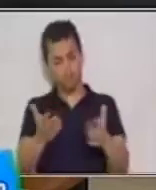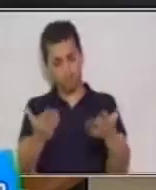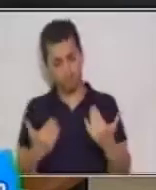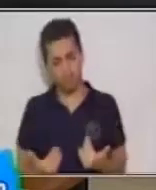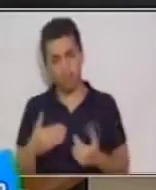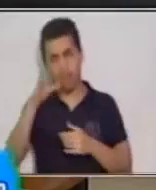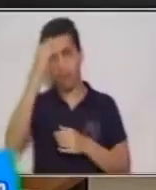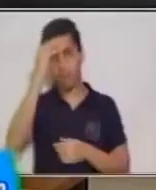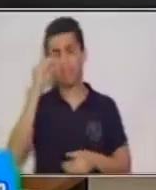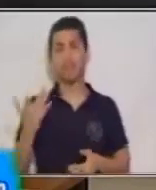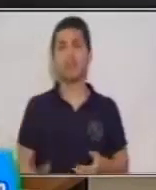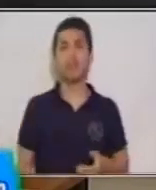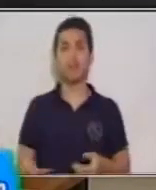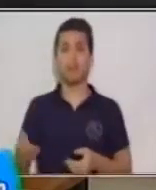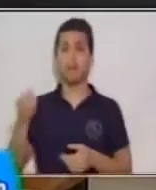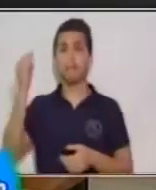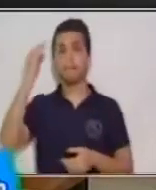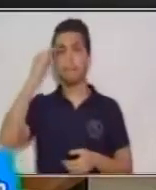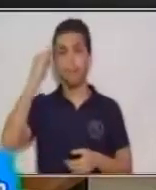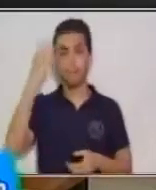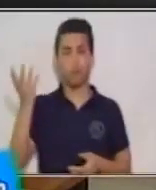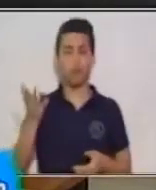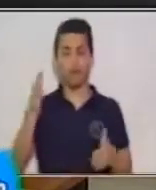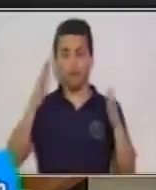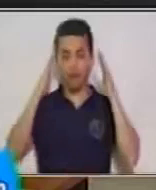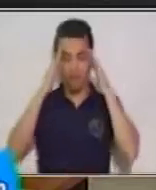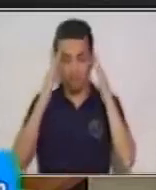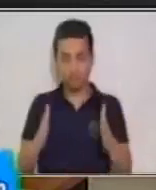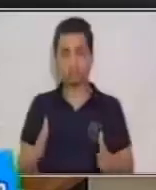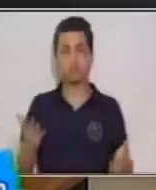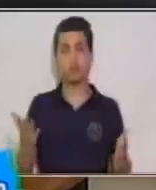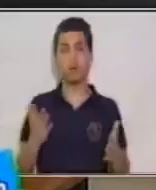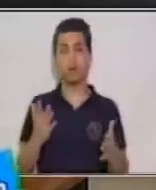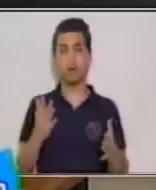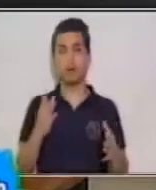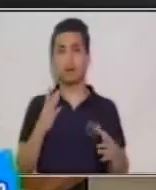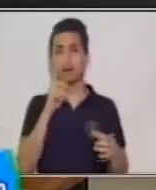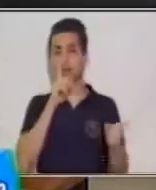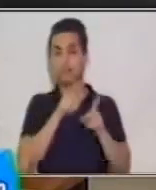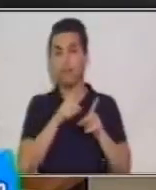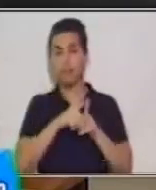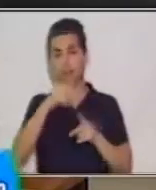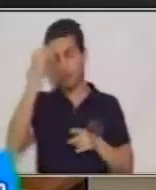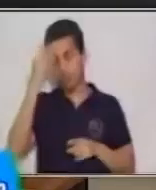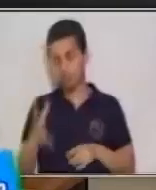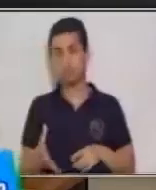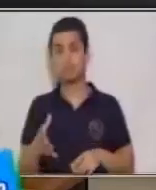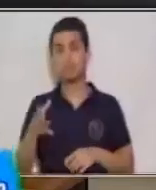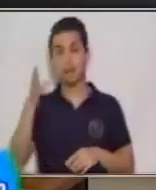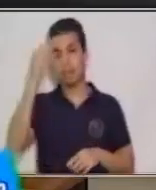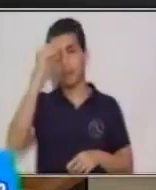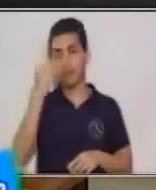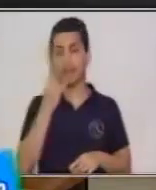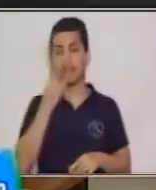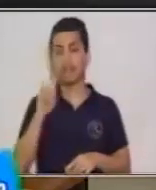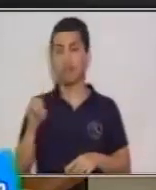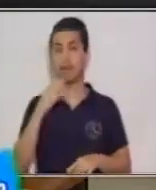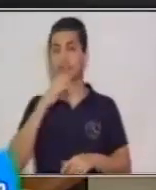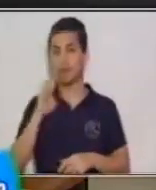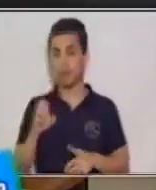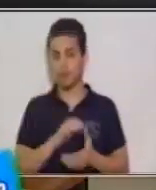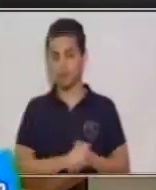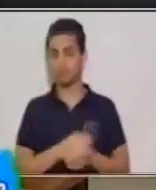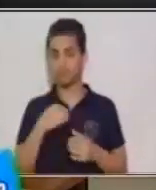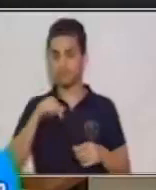ejercitar habilidades y destrezas como la atención, la memoria y habilidades lingüísticas. Bien, vamos a